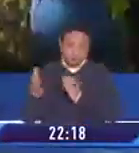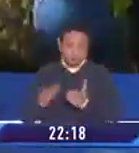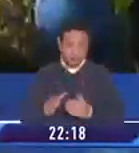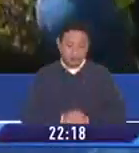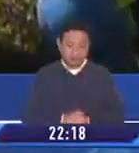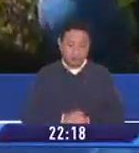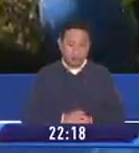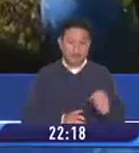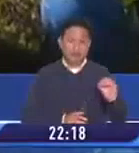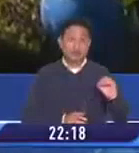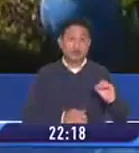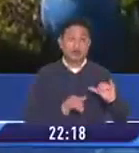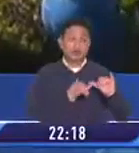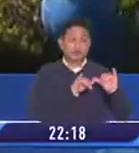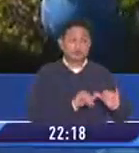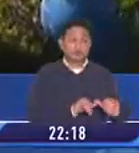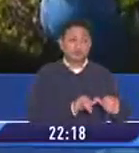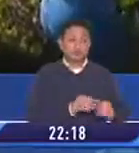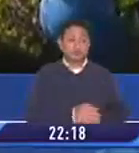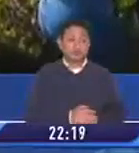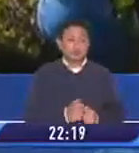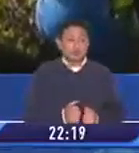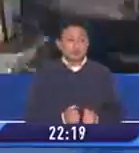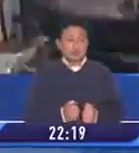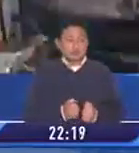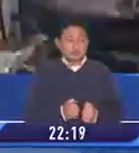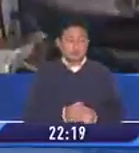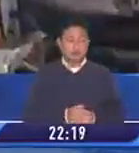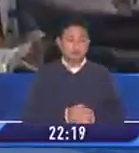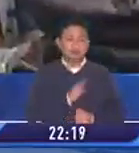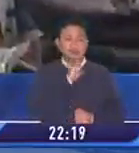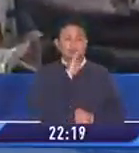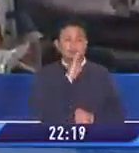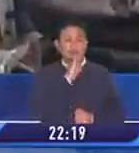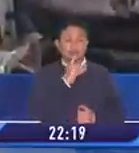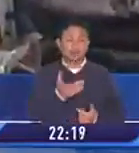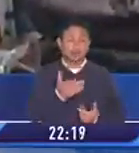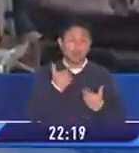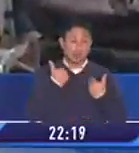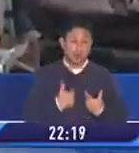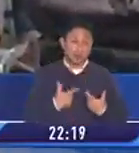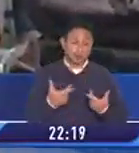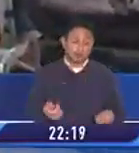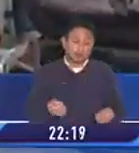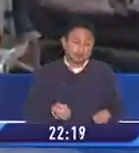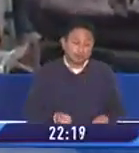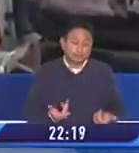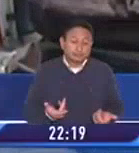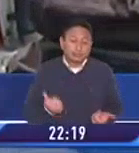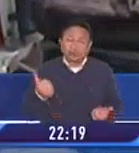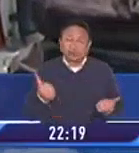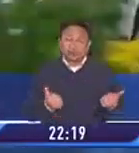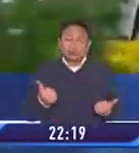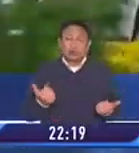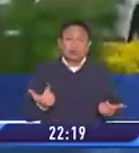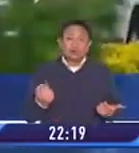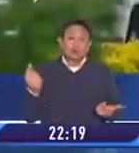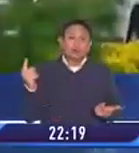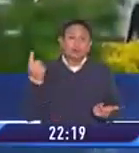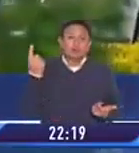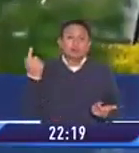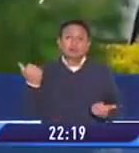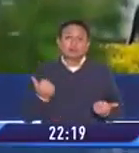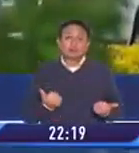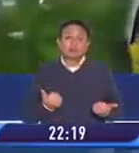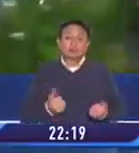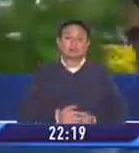querido o mantener esa fortaleza para continuar a la espera del momento en el cual les entreguen el cadáver para llorarlo